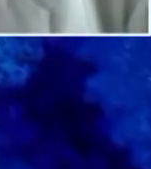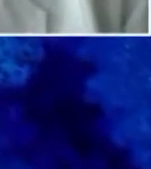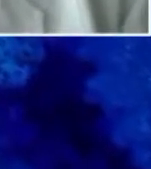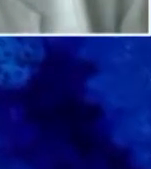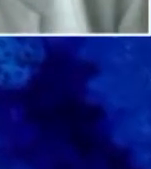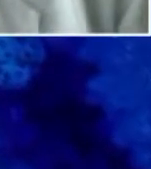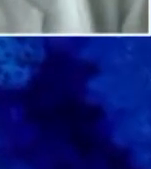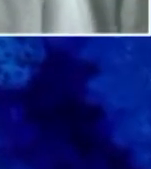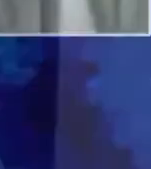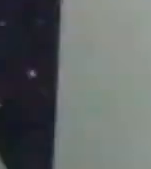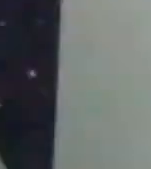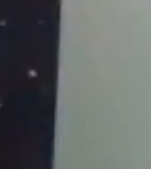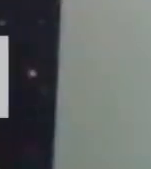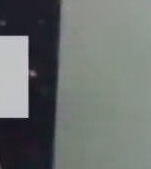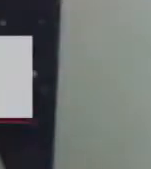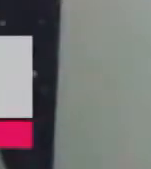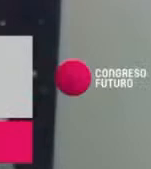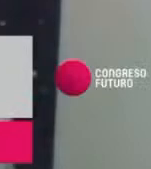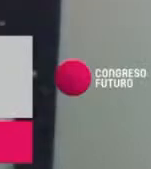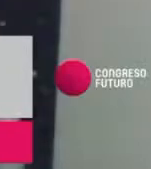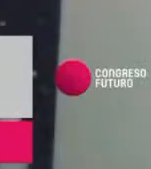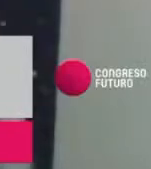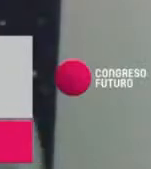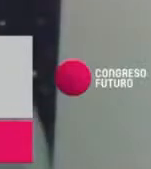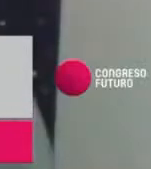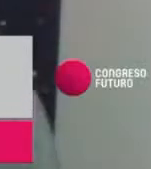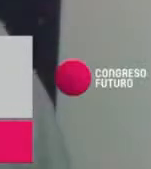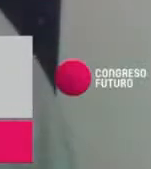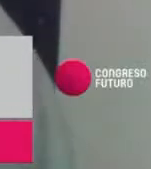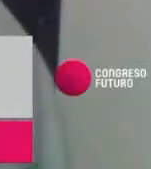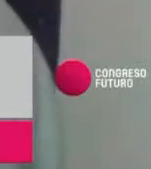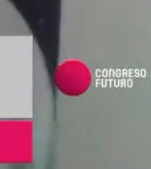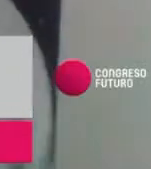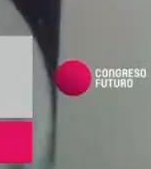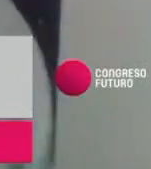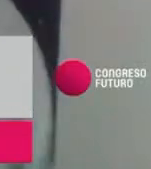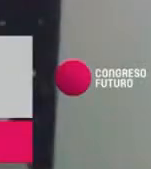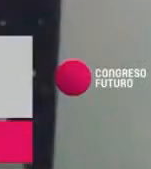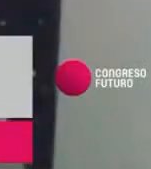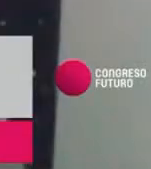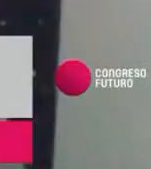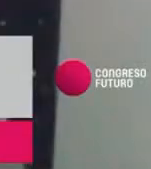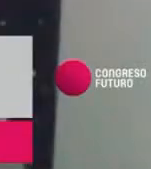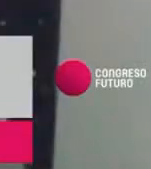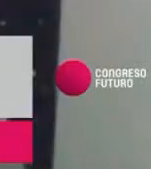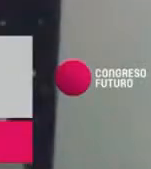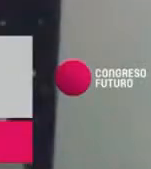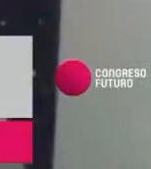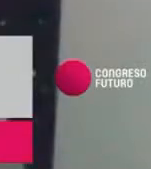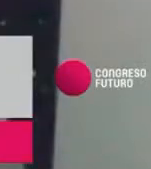No, síganlo, porque la verdad es que yo estoy entusiasmadísima, bueno, tal vez porque